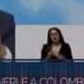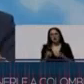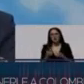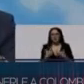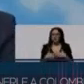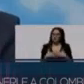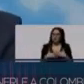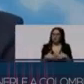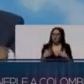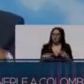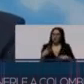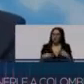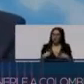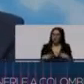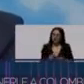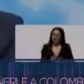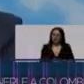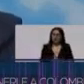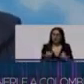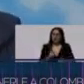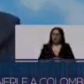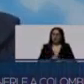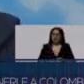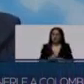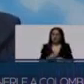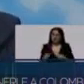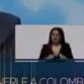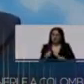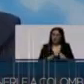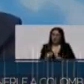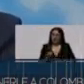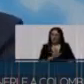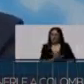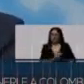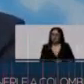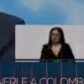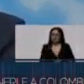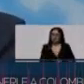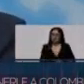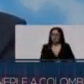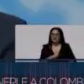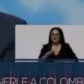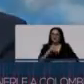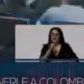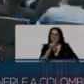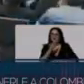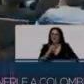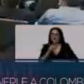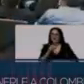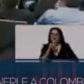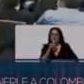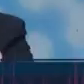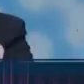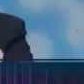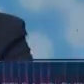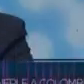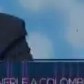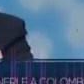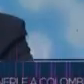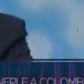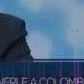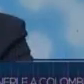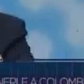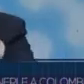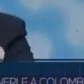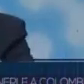el régimen de Fidel Castro, la gente está protestando. En estos días eso se ha parado porque están esperando